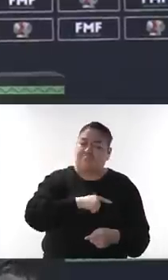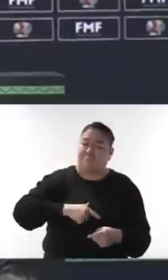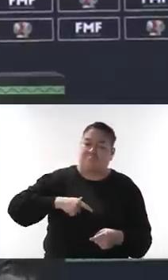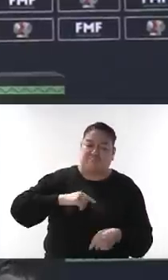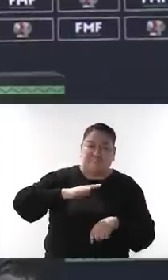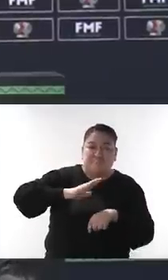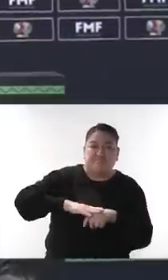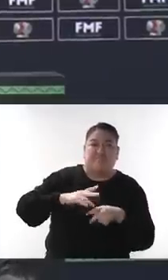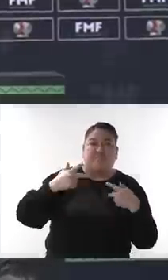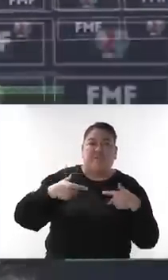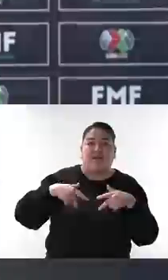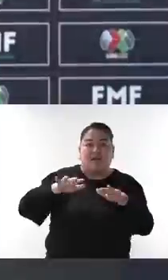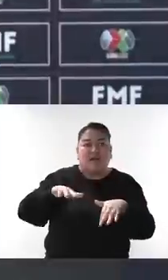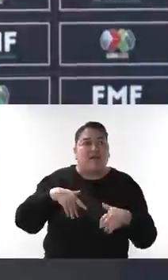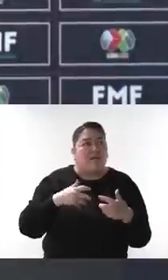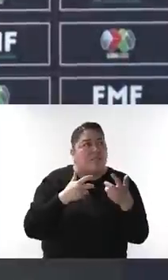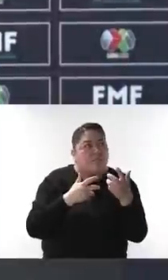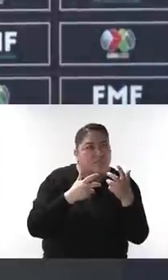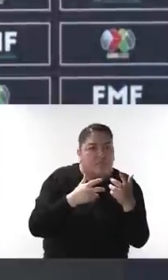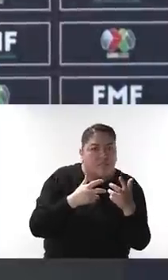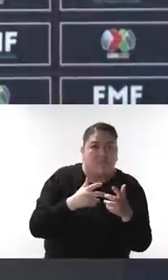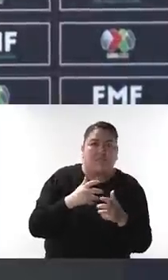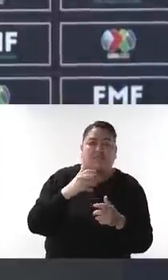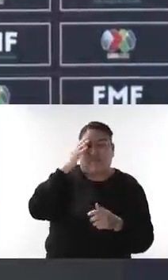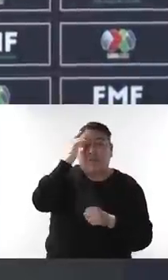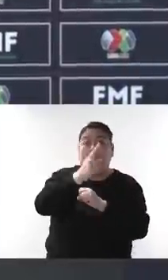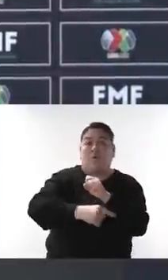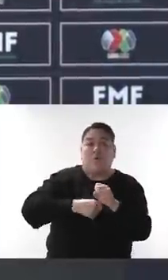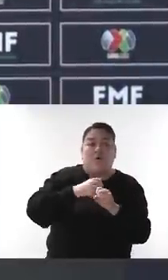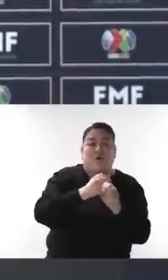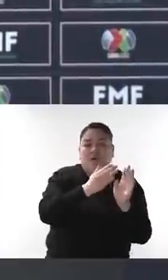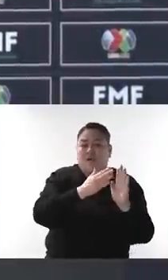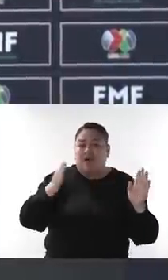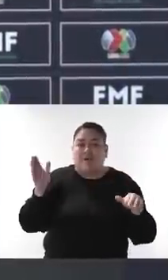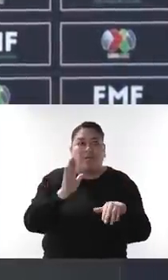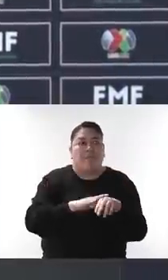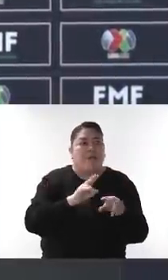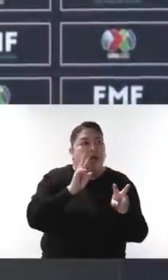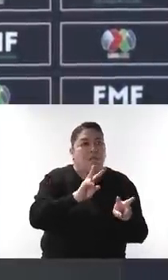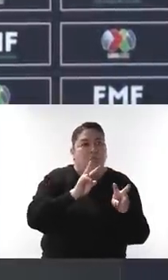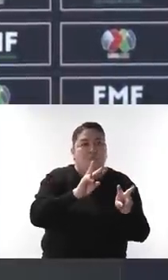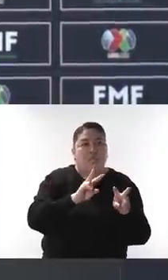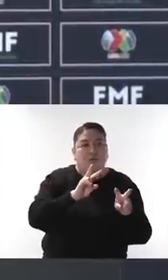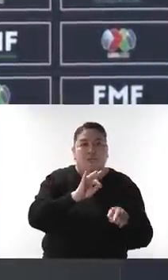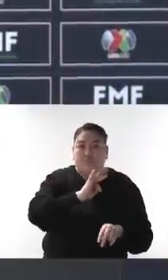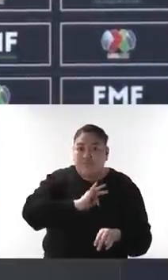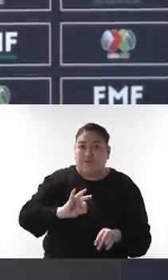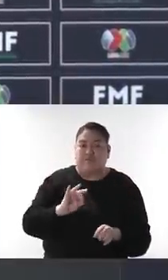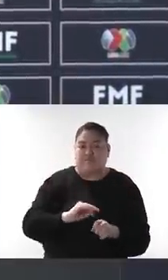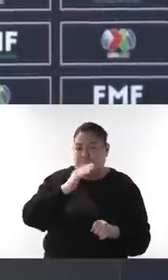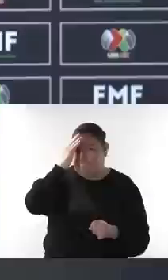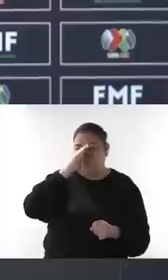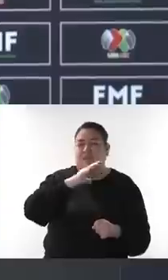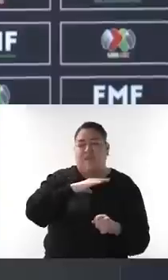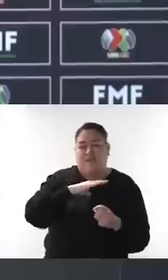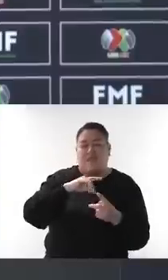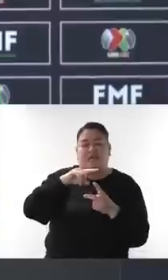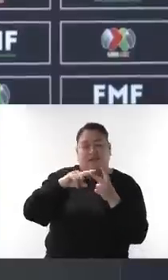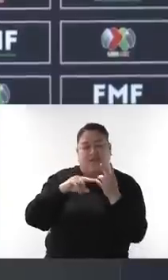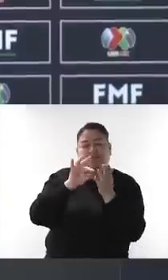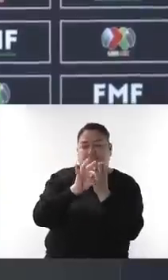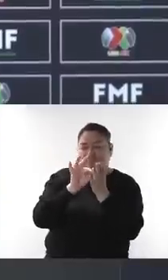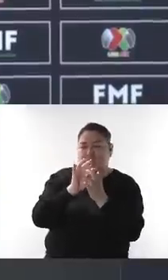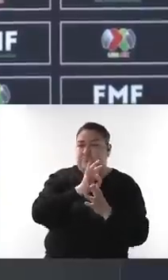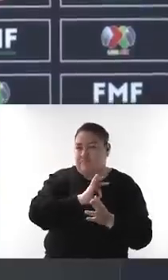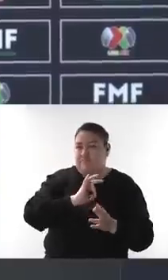al aficionado al año futbolístico. Y sí, tú puedes tener varias combinaciones. Y lo que